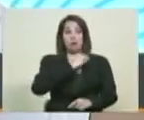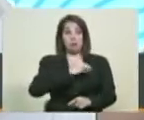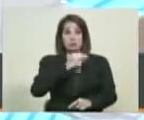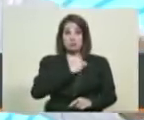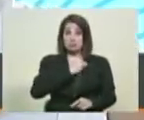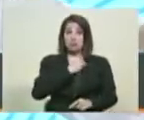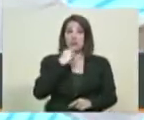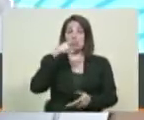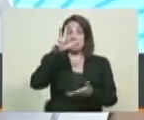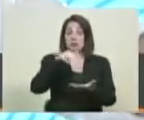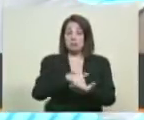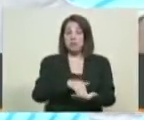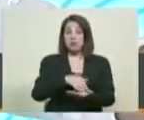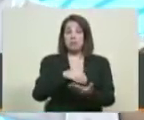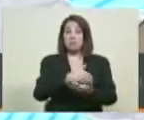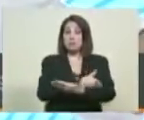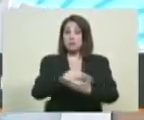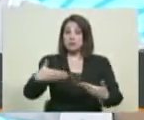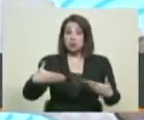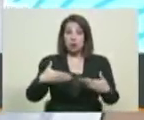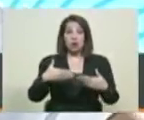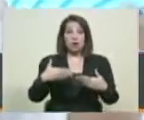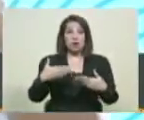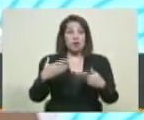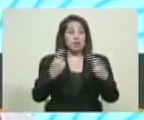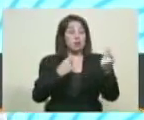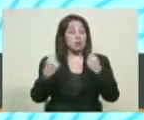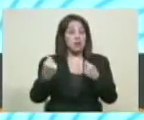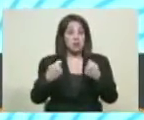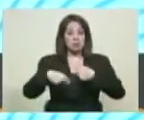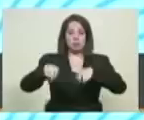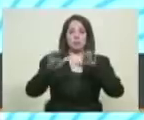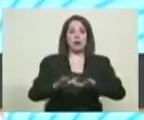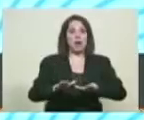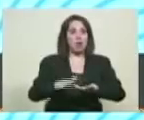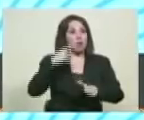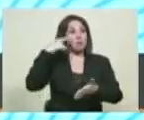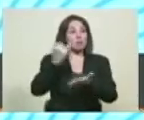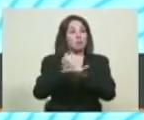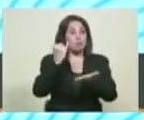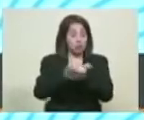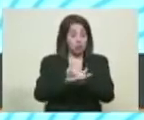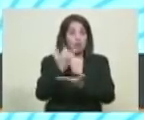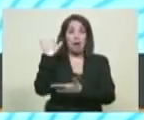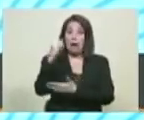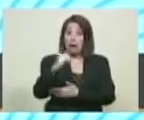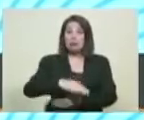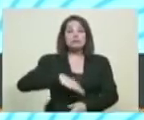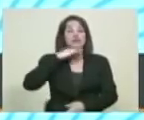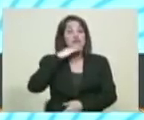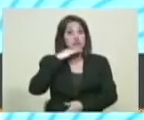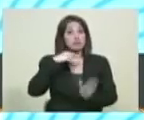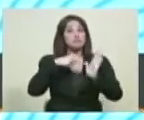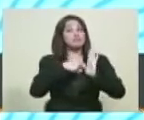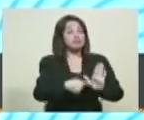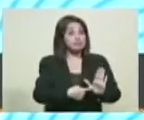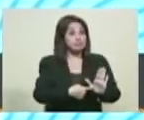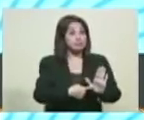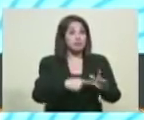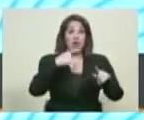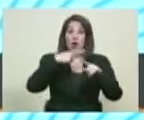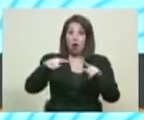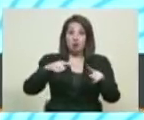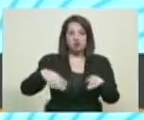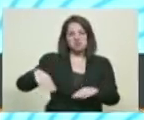ofreciendo 3.000 millones de bolívares por no salir a trabajar. Tenemos las pruebas de eso. Y otros simplemente saliéndose de las rutas